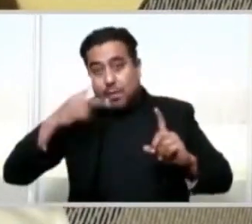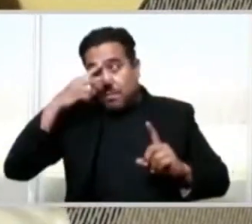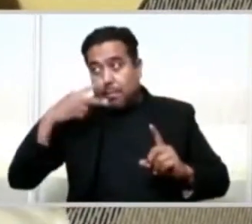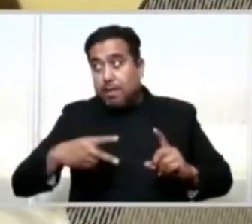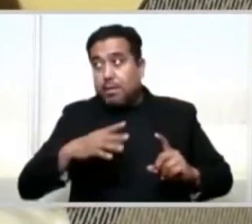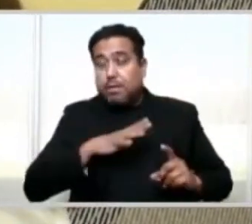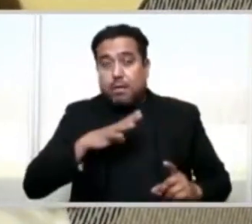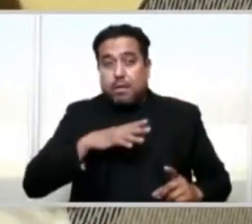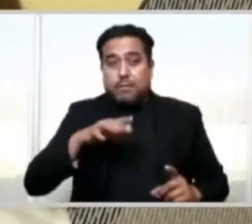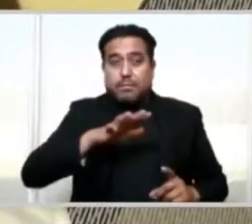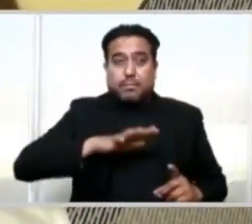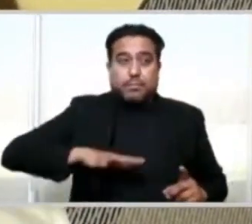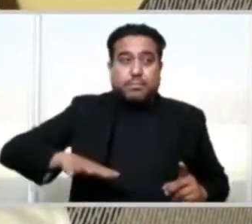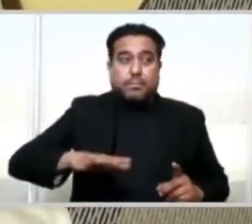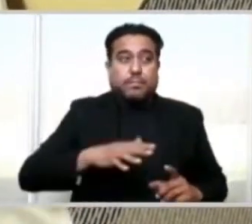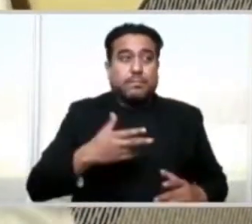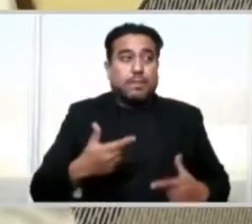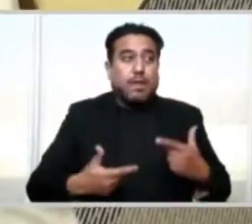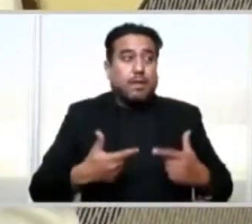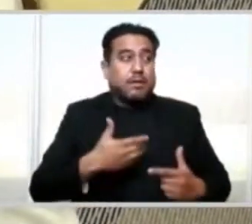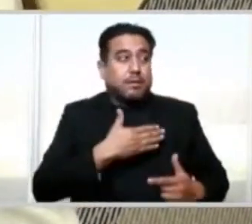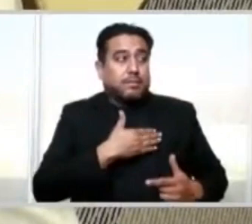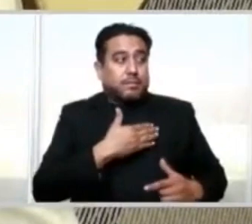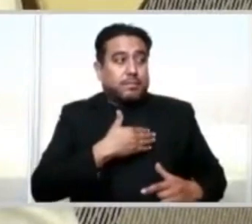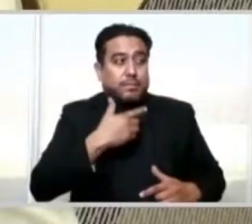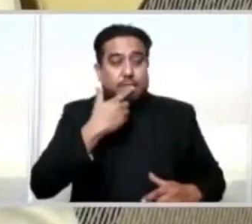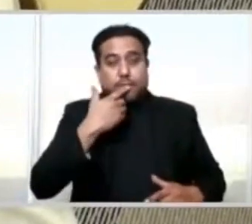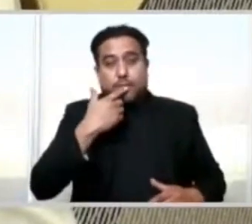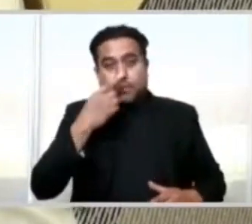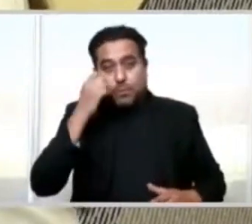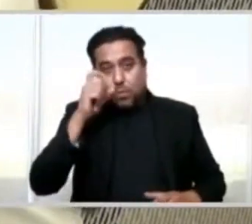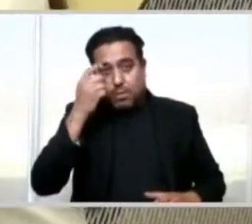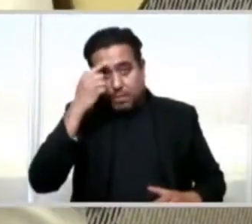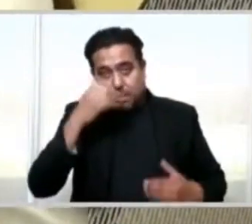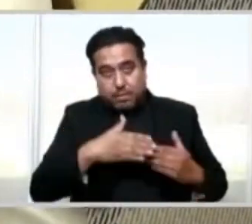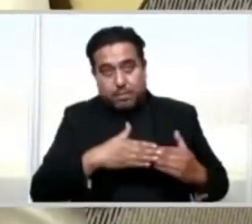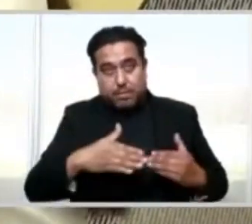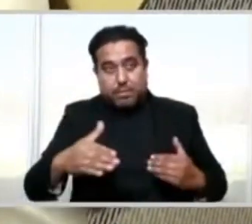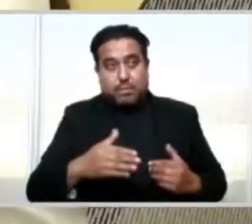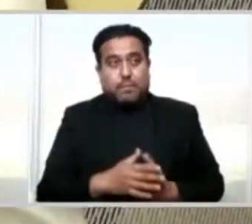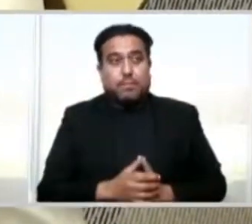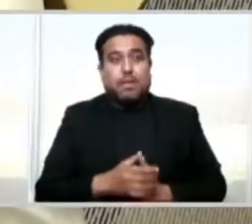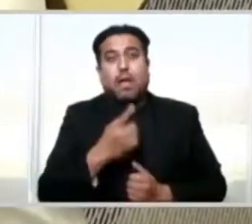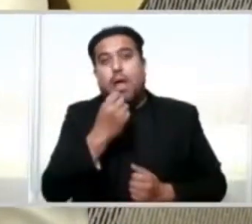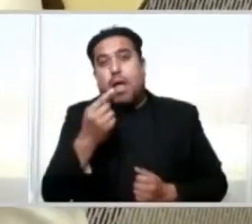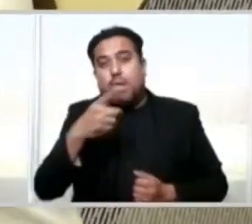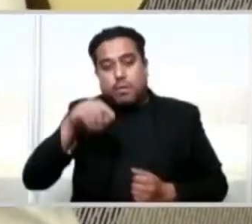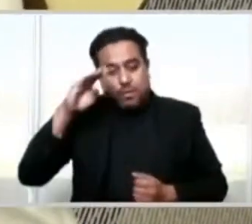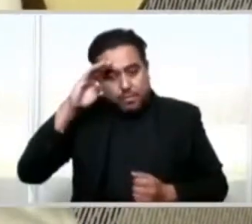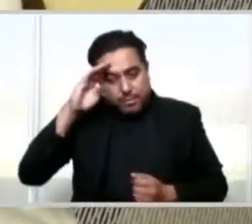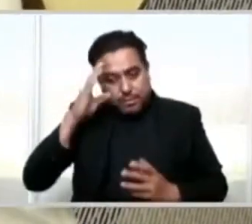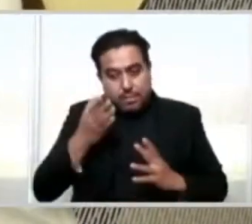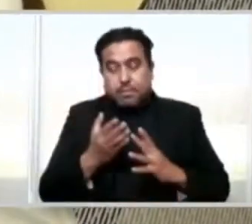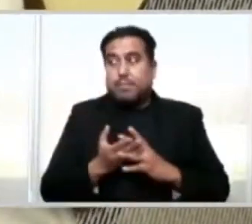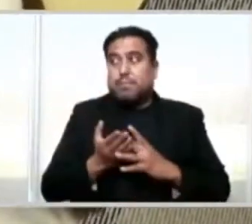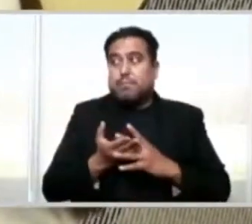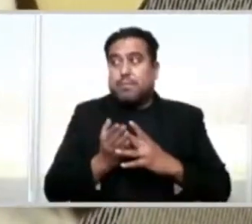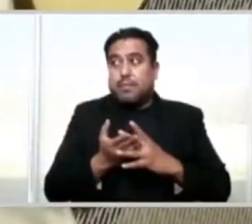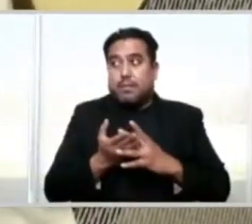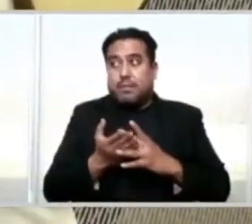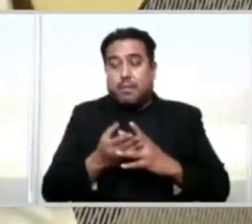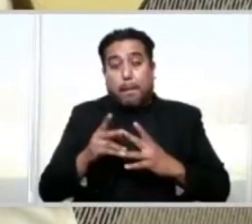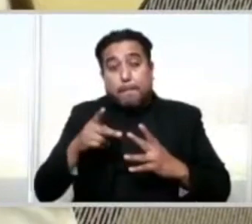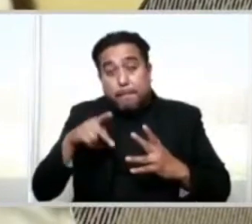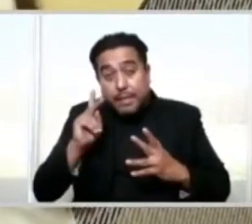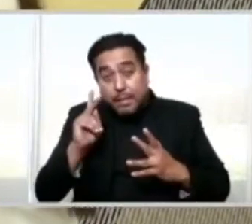nacidos reciben lactancia en este periodo de tiempo. Diríamos, bueno, es prácticamente la mitad,